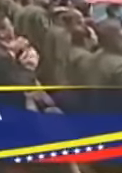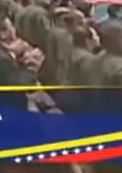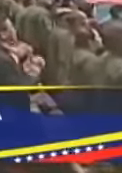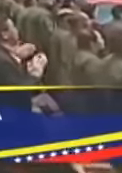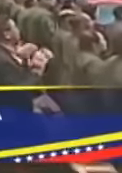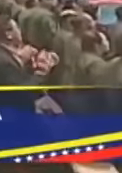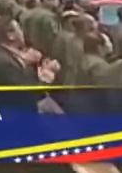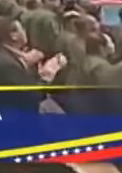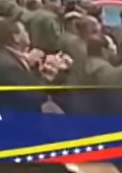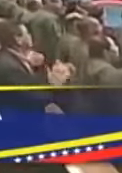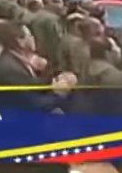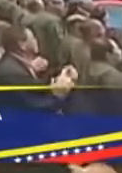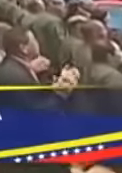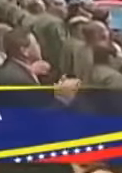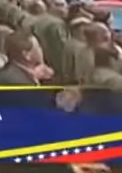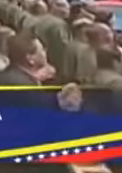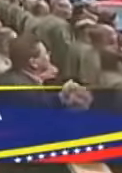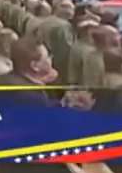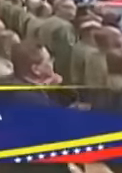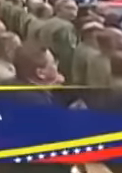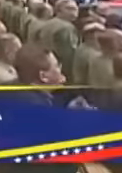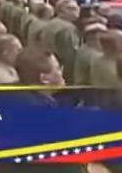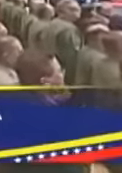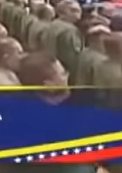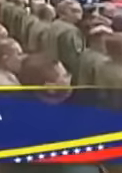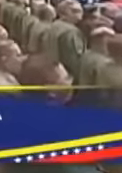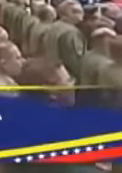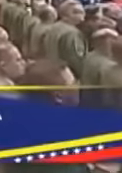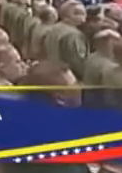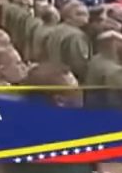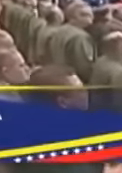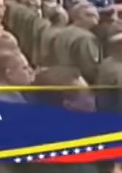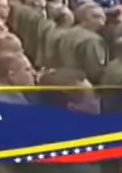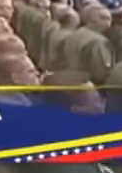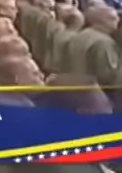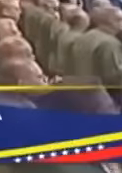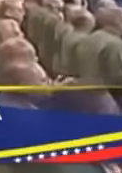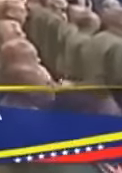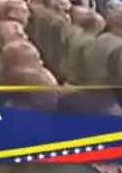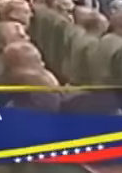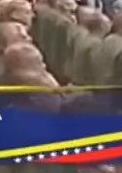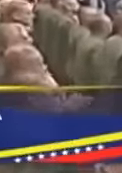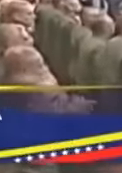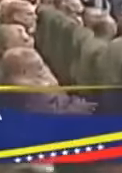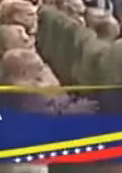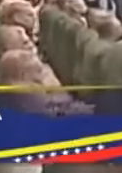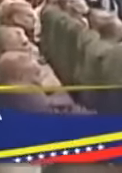Amigable, Venezuela siempre amable, cuna de libertador.